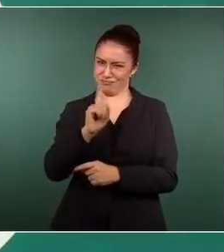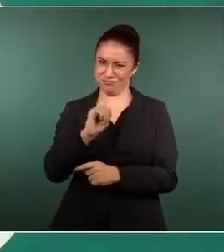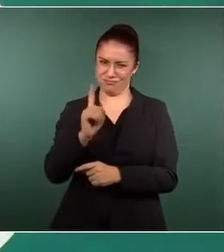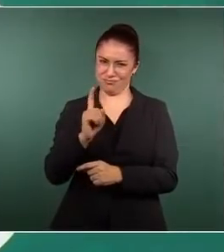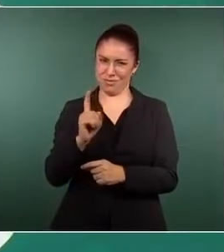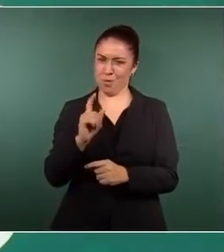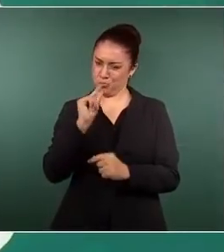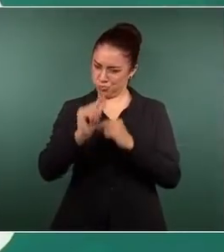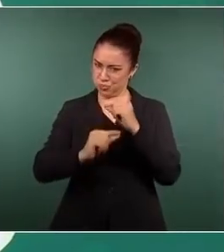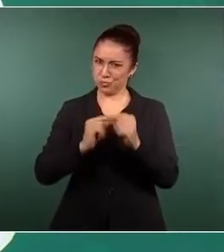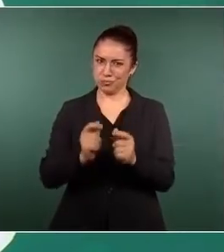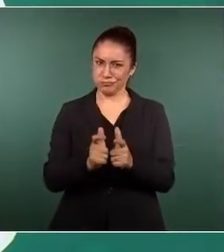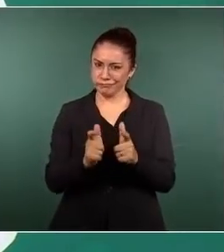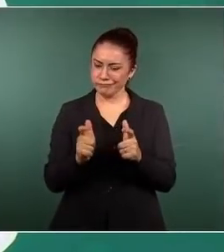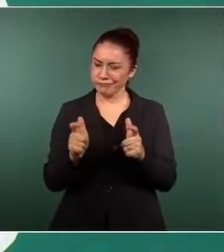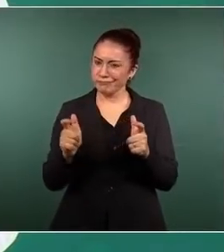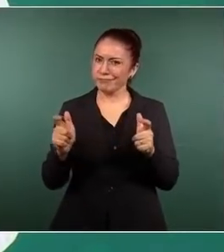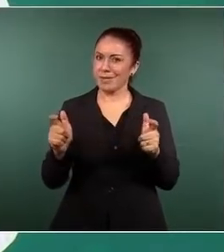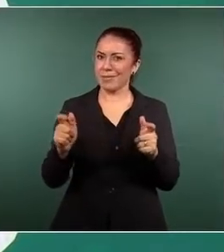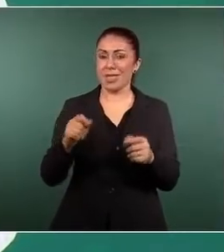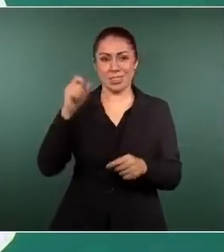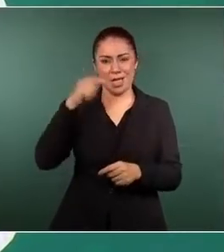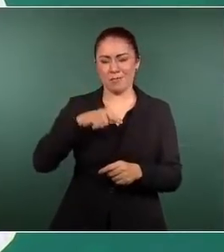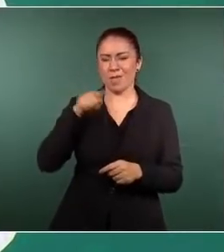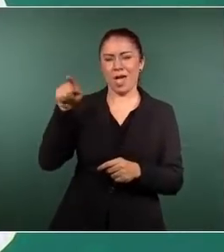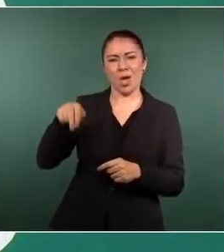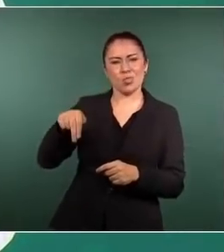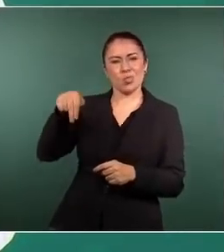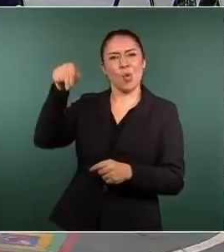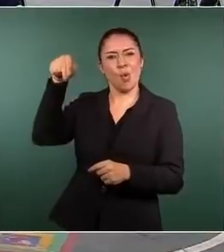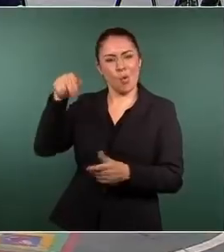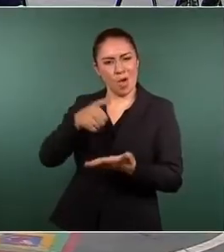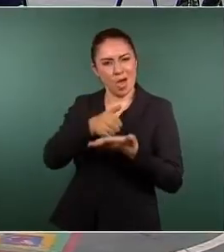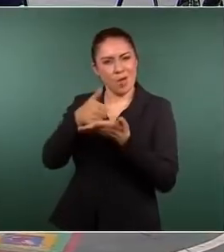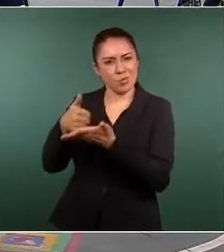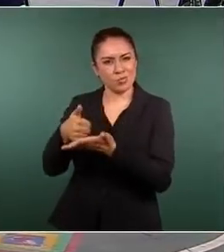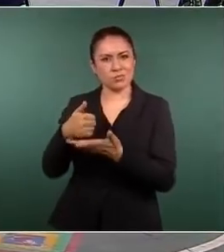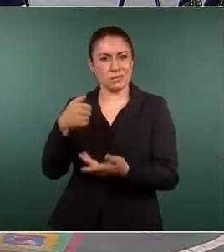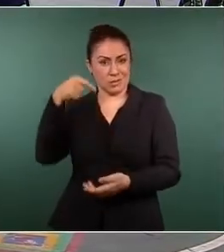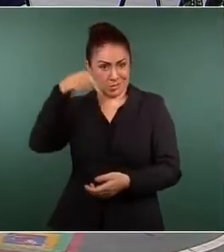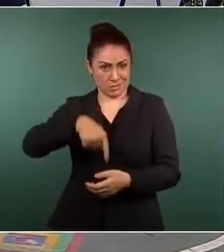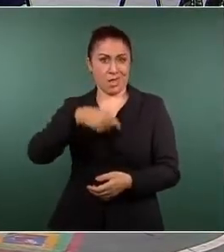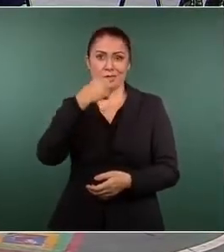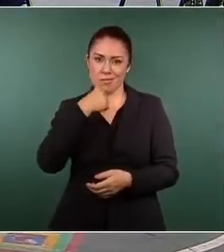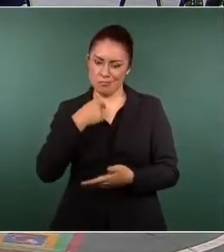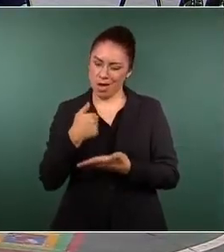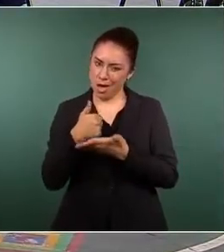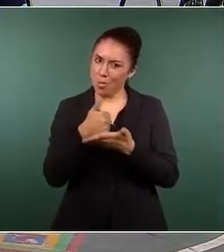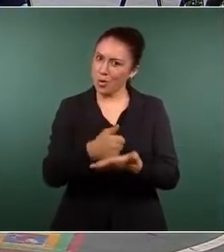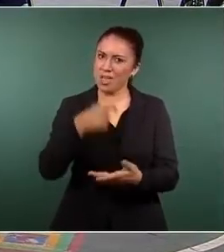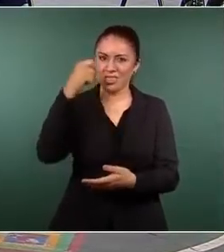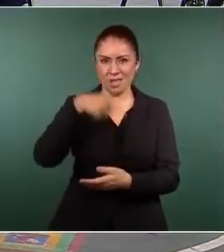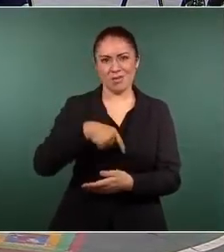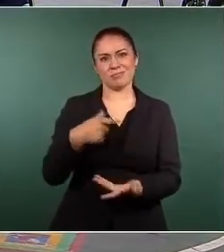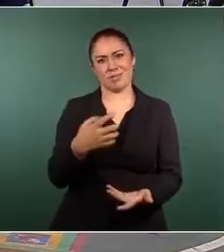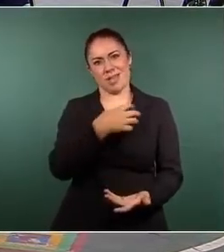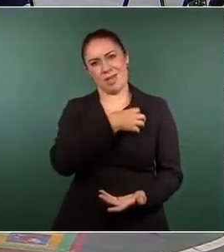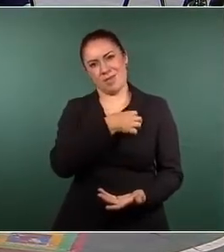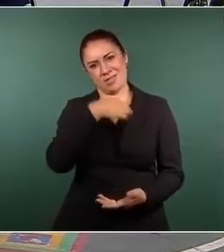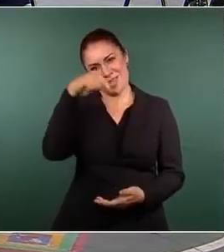ampliando vaya creciendo hacia el norte y se ayude the peak es la capital